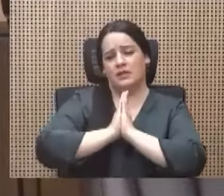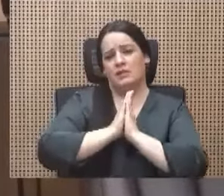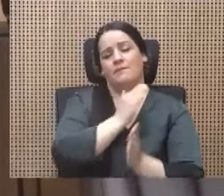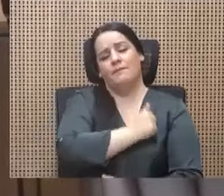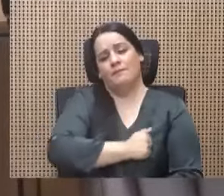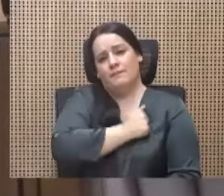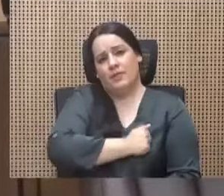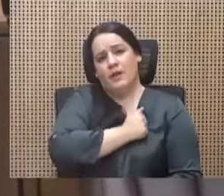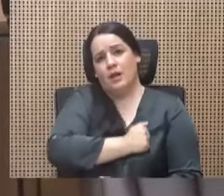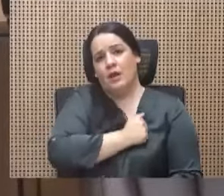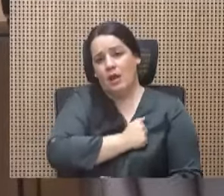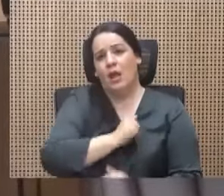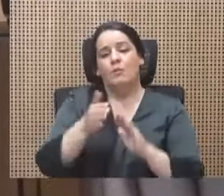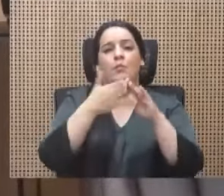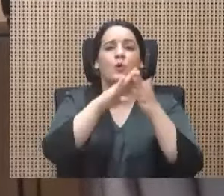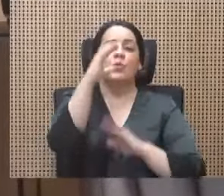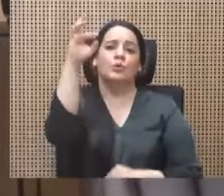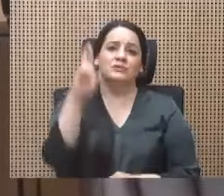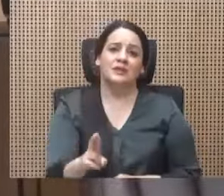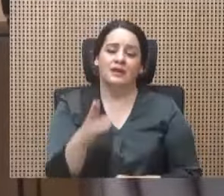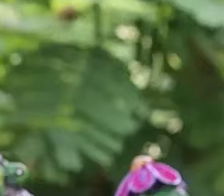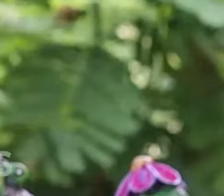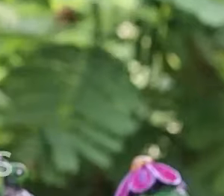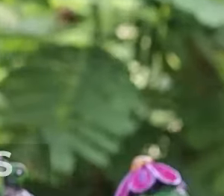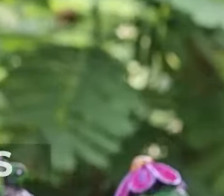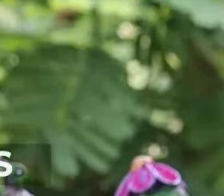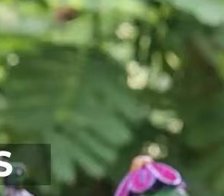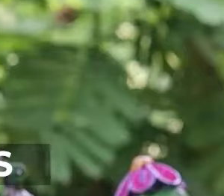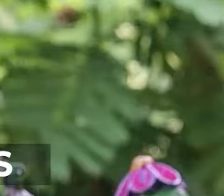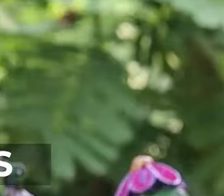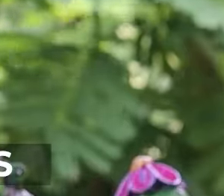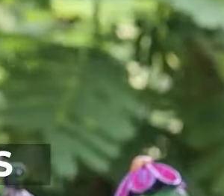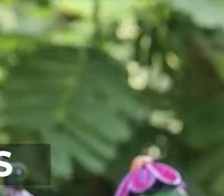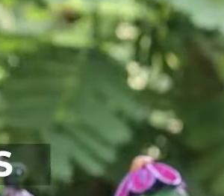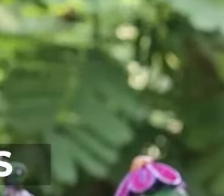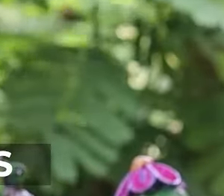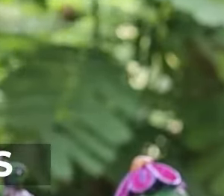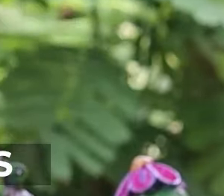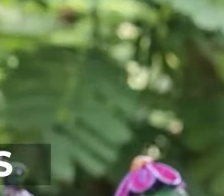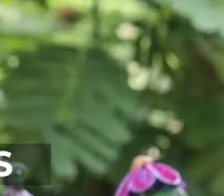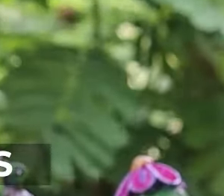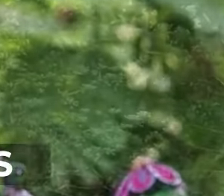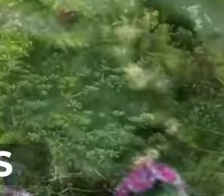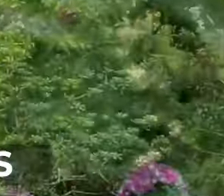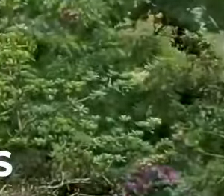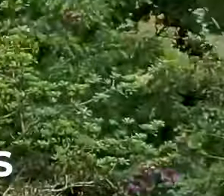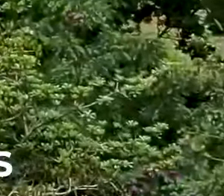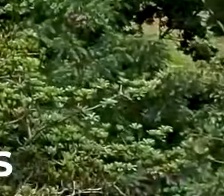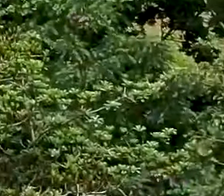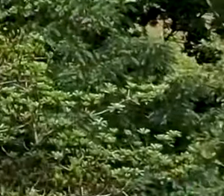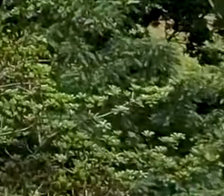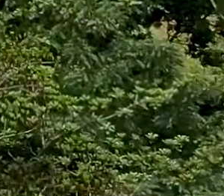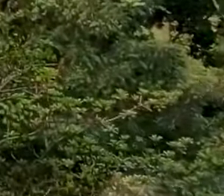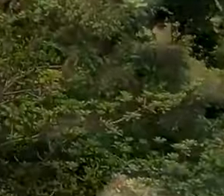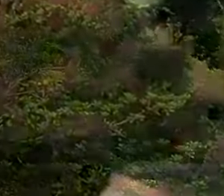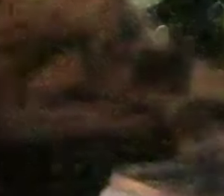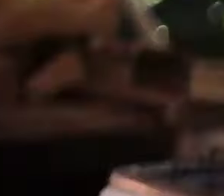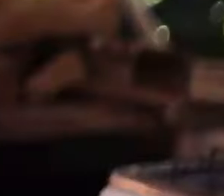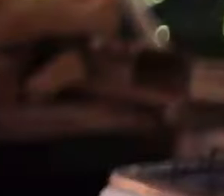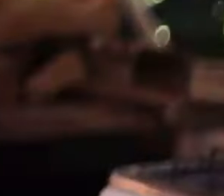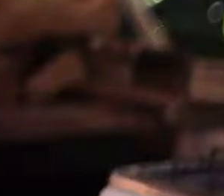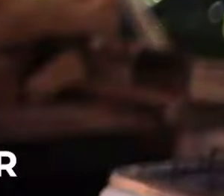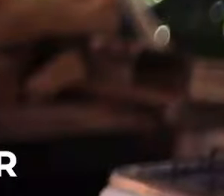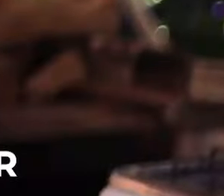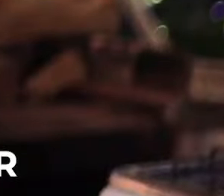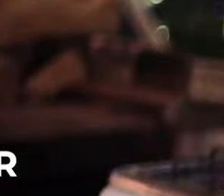pueblo de Costa Rica. Muchas gracias, presidente. Bienvenidos a la finca orgánica Los Tucanes. Hace casi